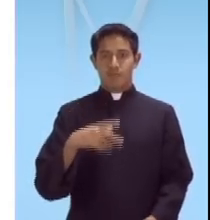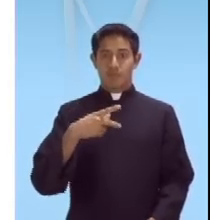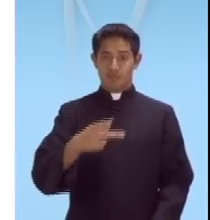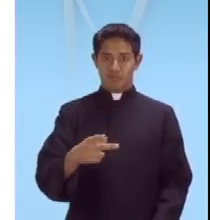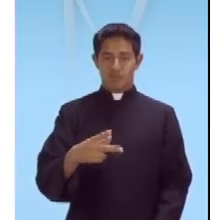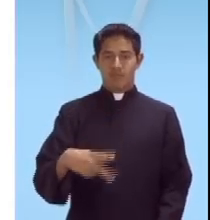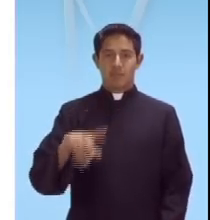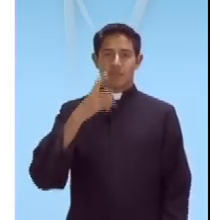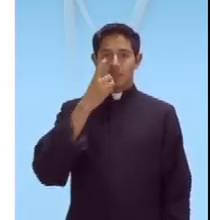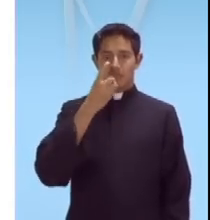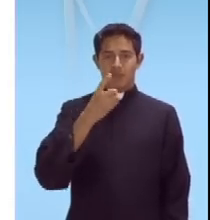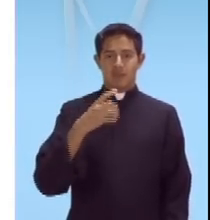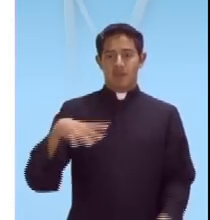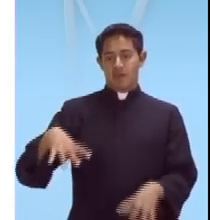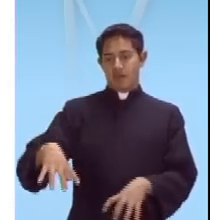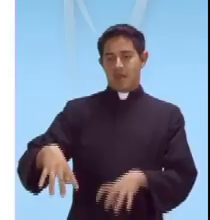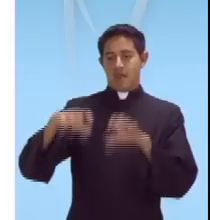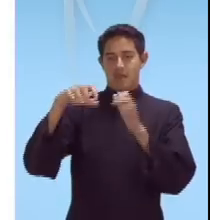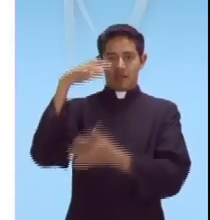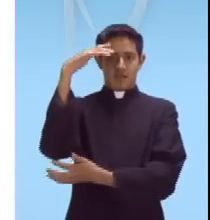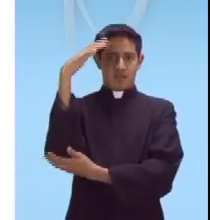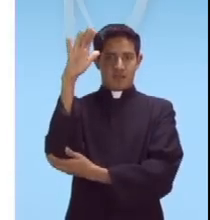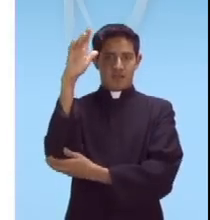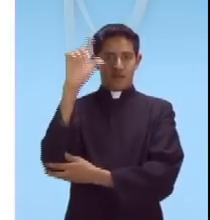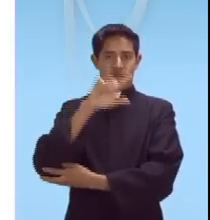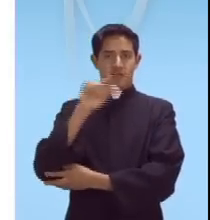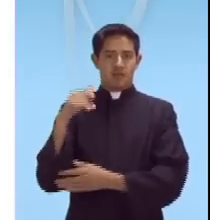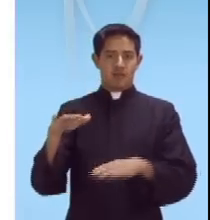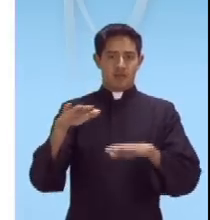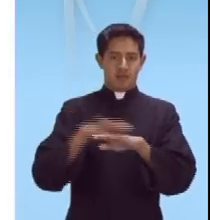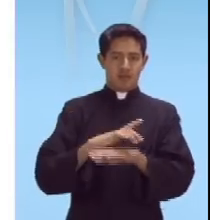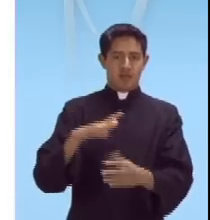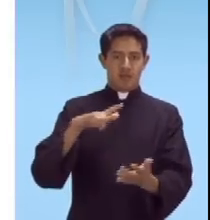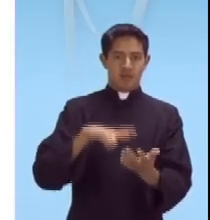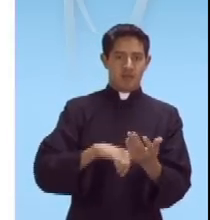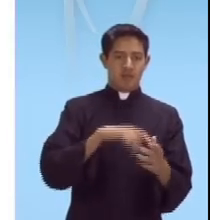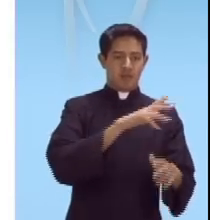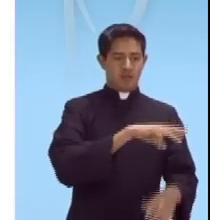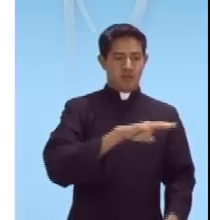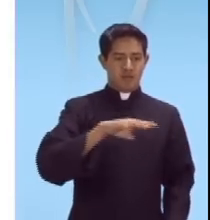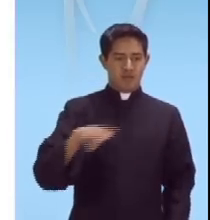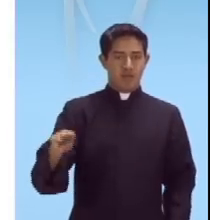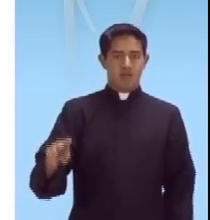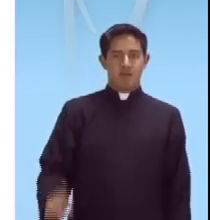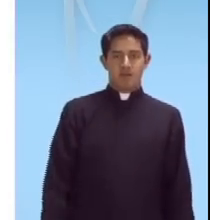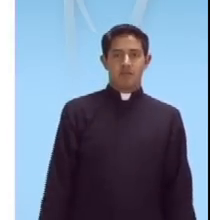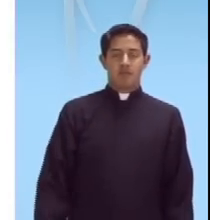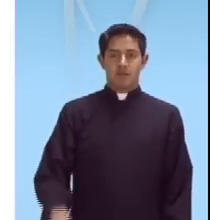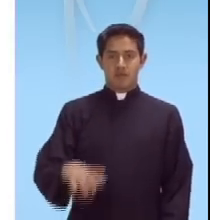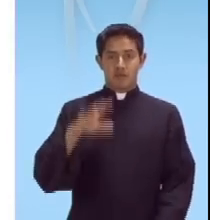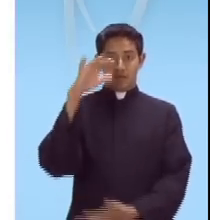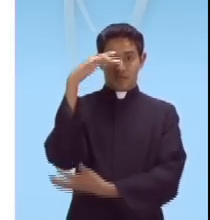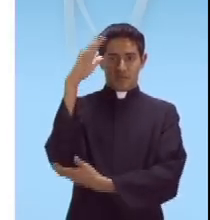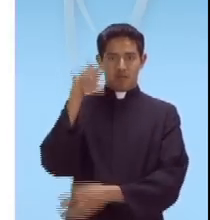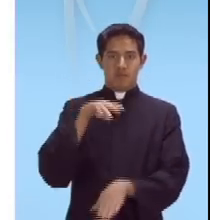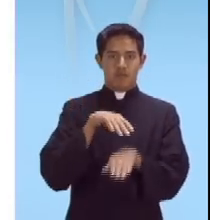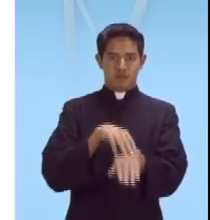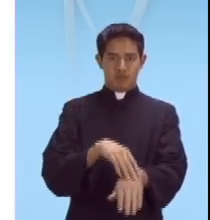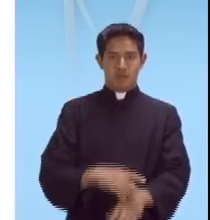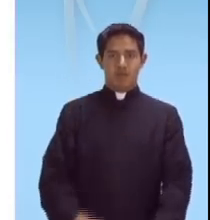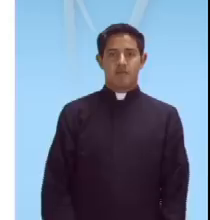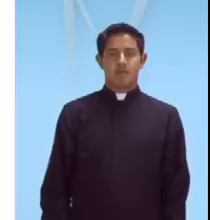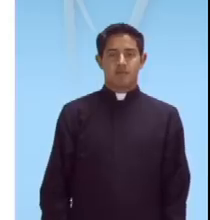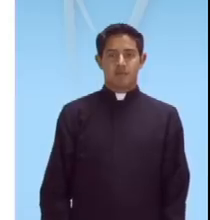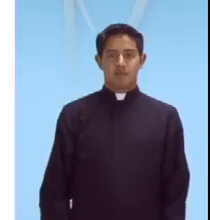ese árbol frondoso, arráncate de raíz y plántate en el mar, y los obedecería. ¿Quién de ustedes, si